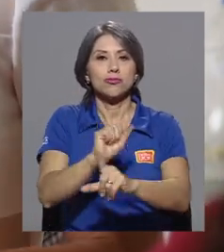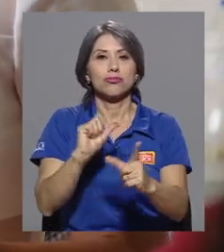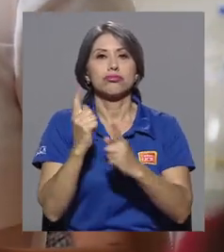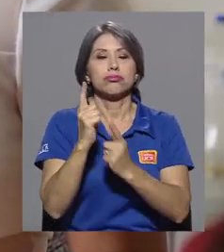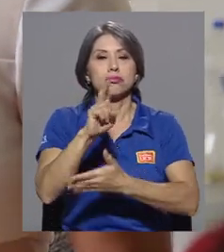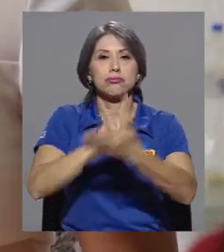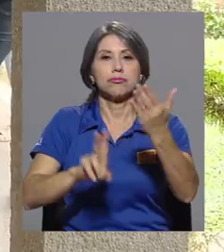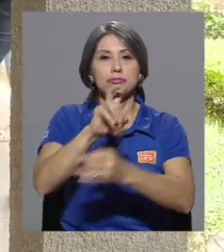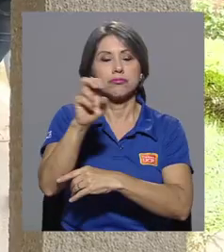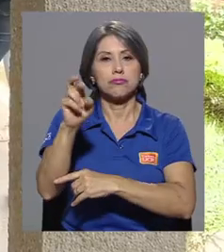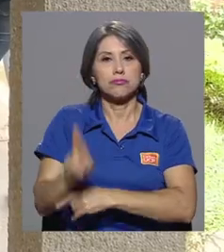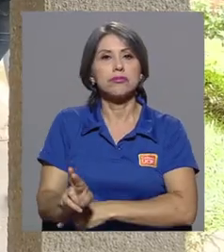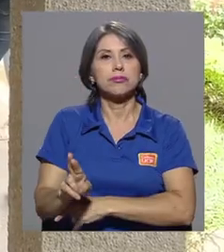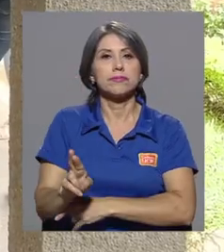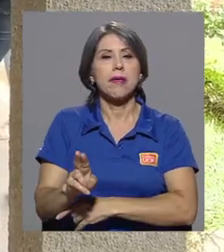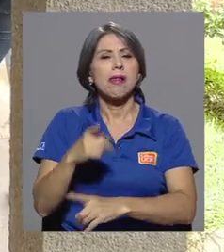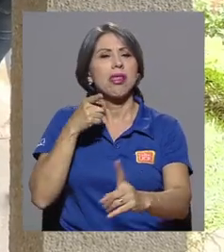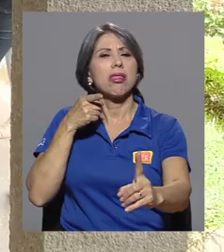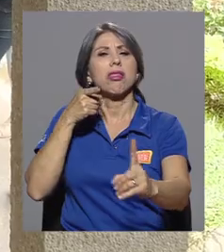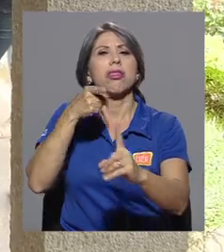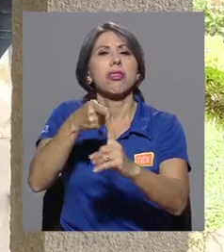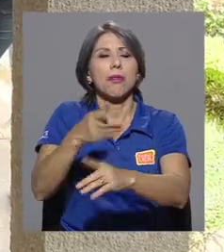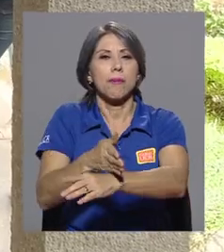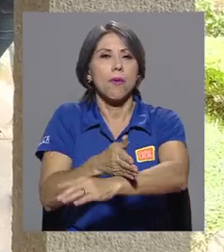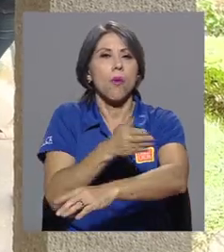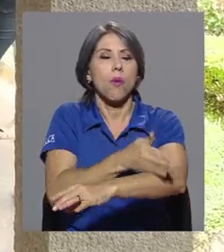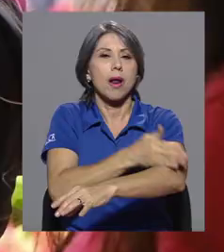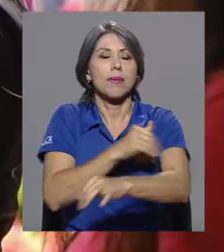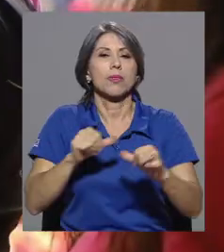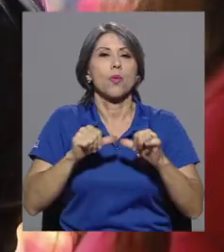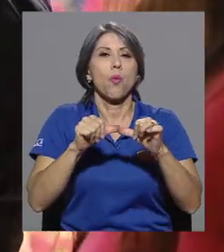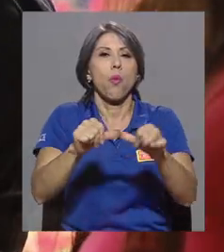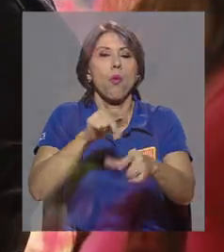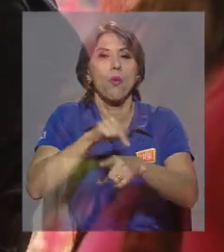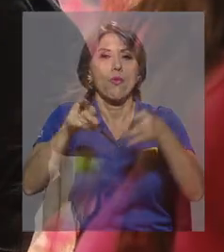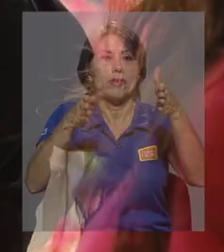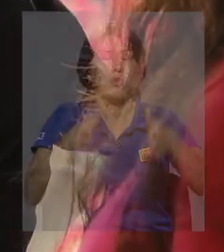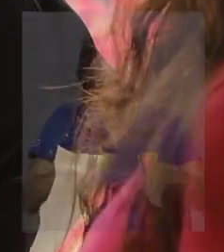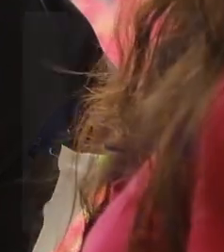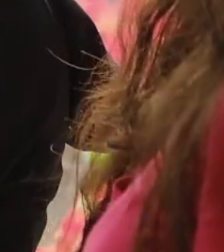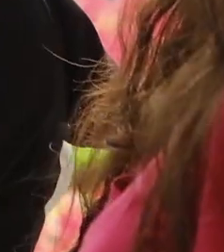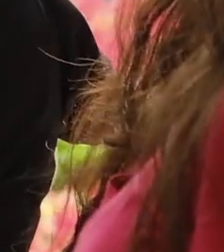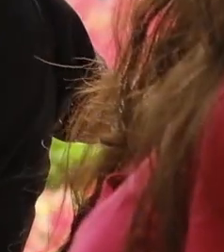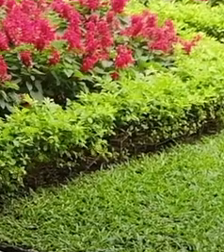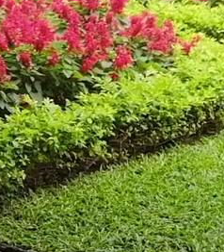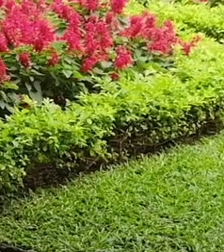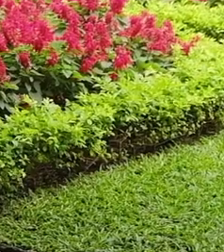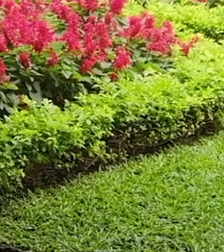Universidad de Costa Rica en busca del mejoramiento continuo de los profesionales en el área.